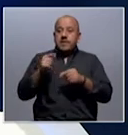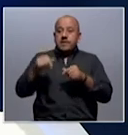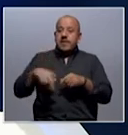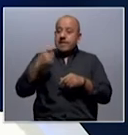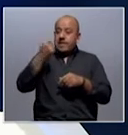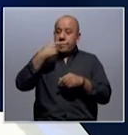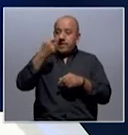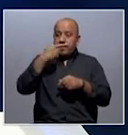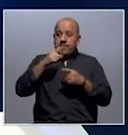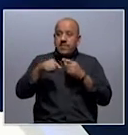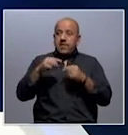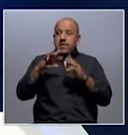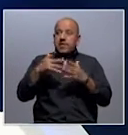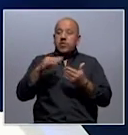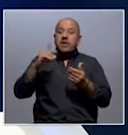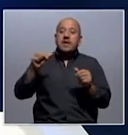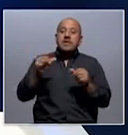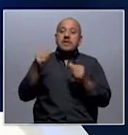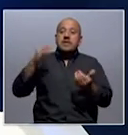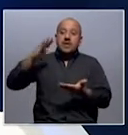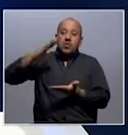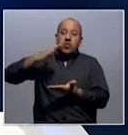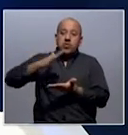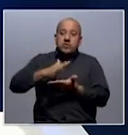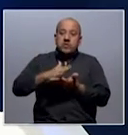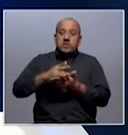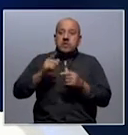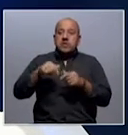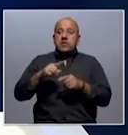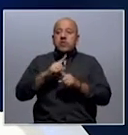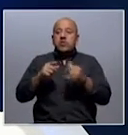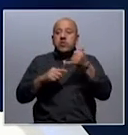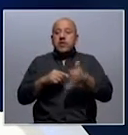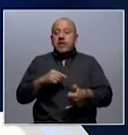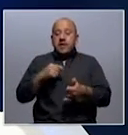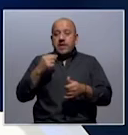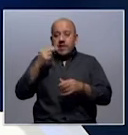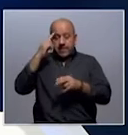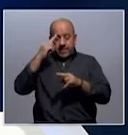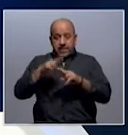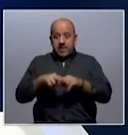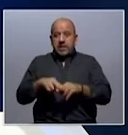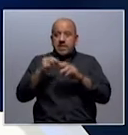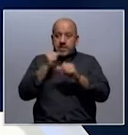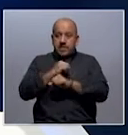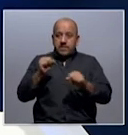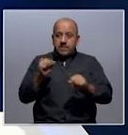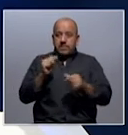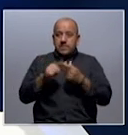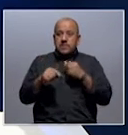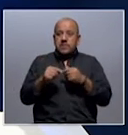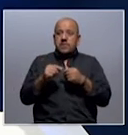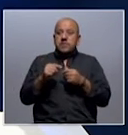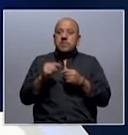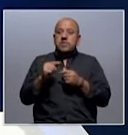fármaco además lo que hace es reducir justamente el riesgo de contraer esa enfermedad o adquirirlas o poder padecer las una vez